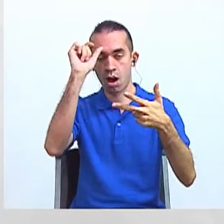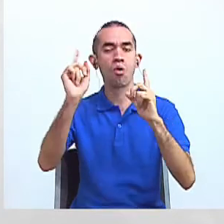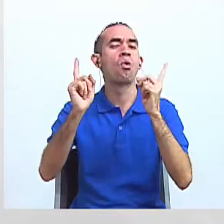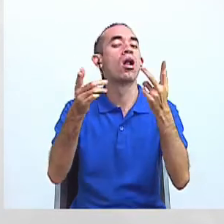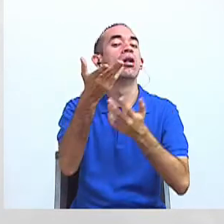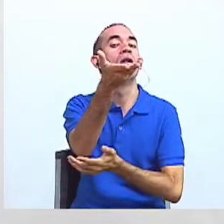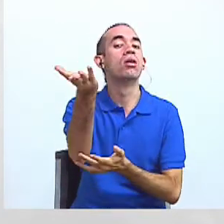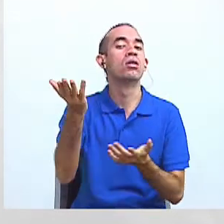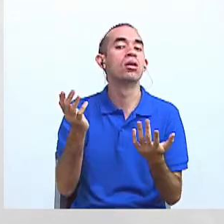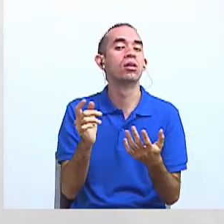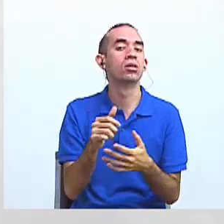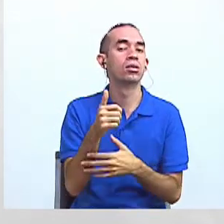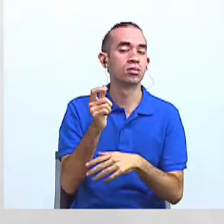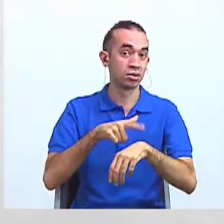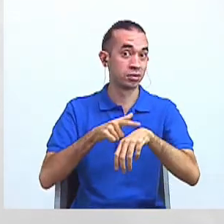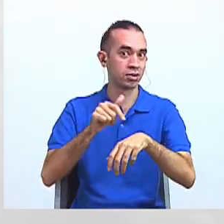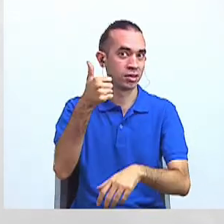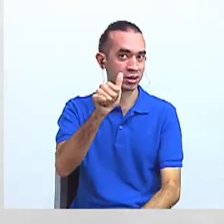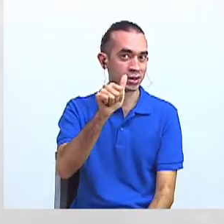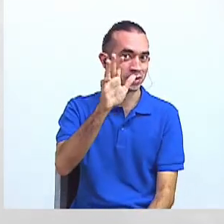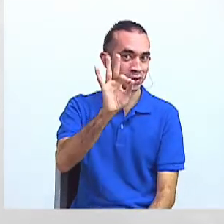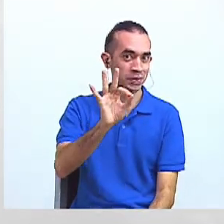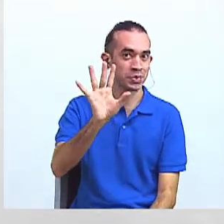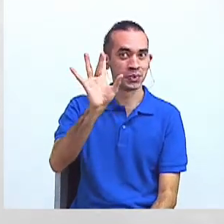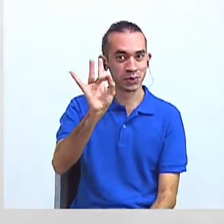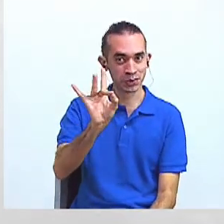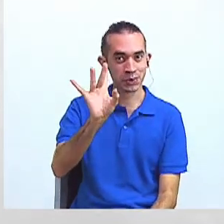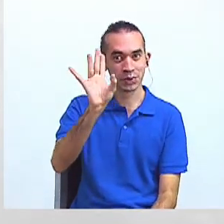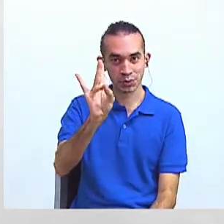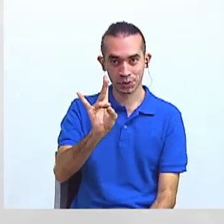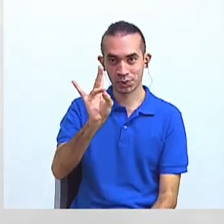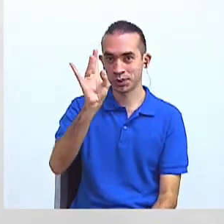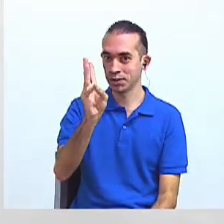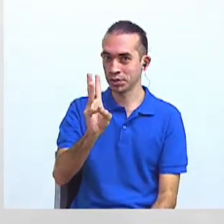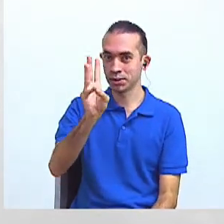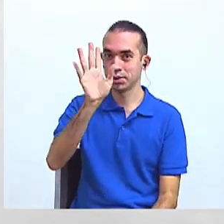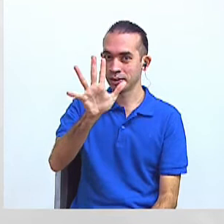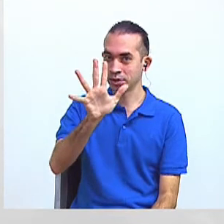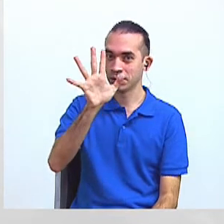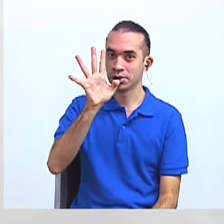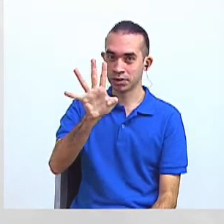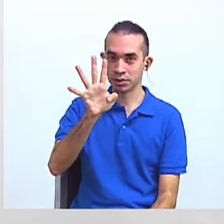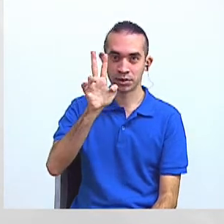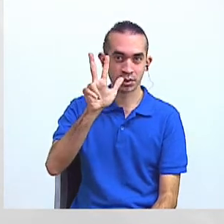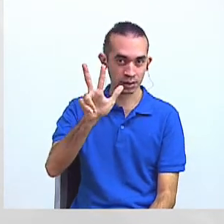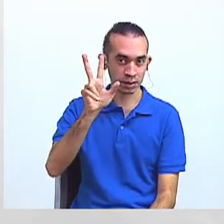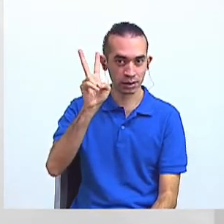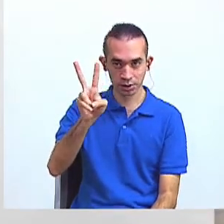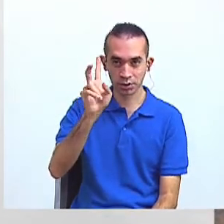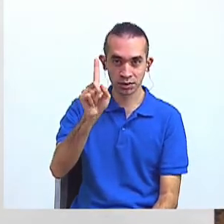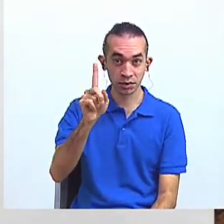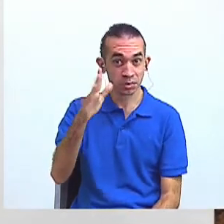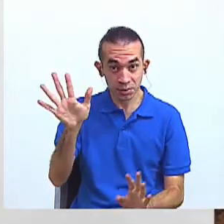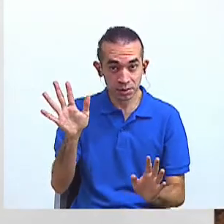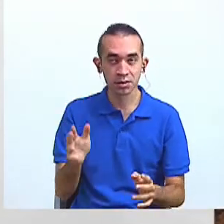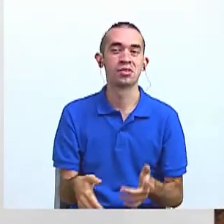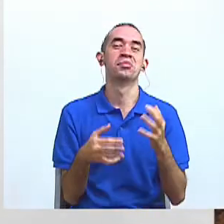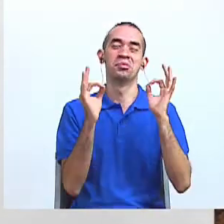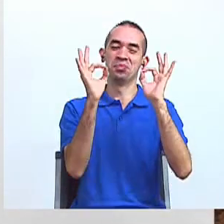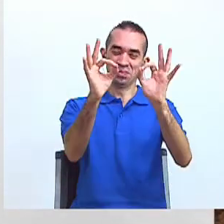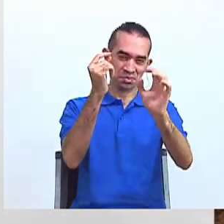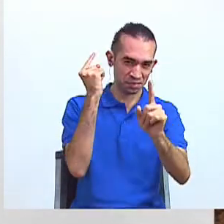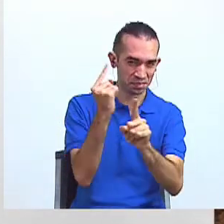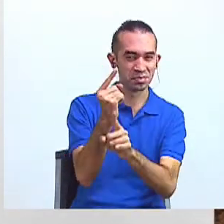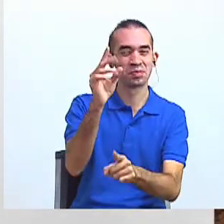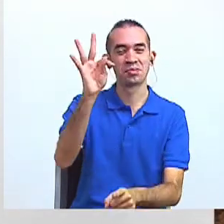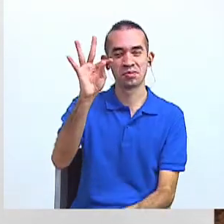9, 8, 7, 6, 5, 4, 3, 2, 1. Muy